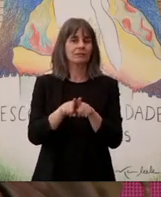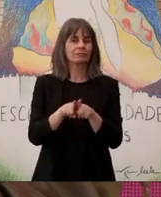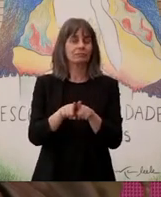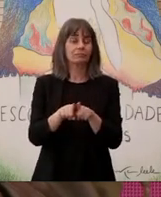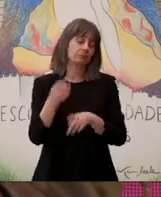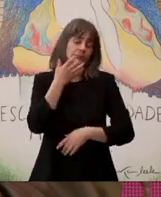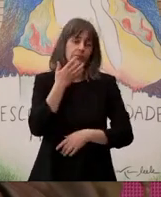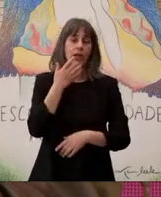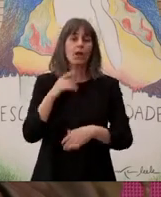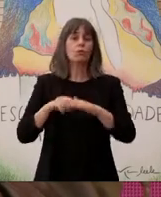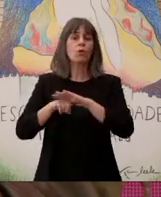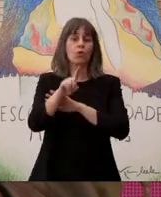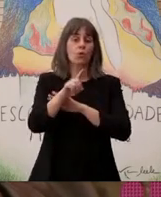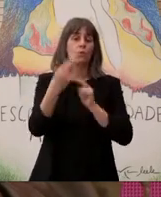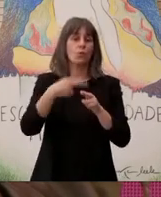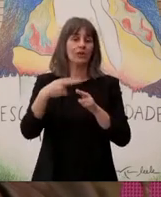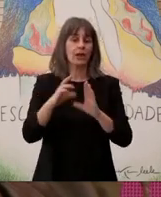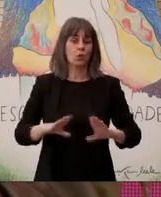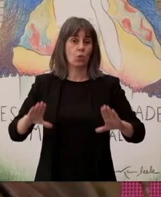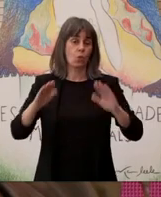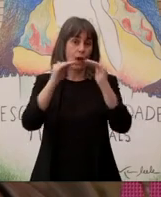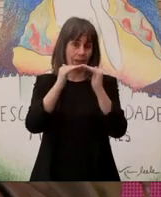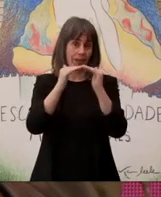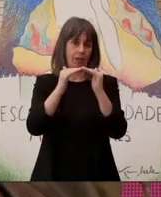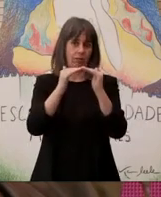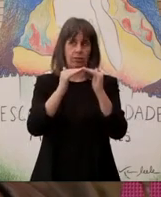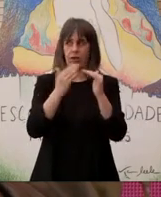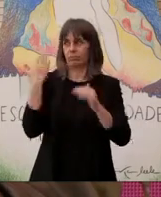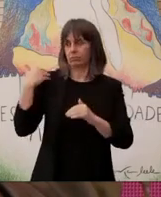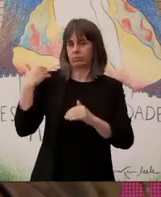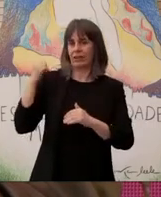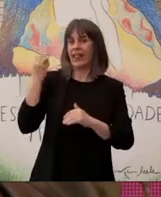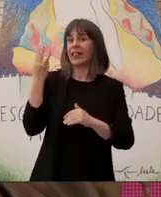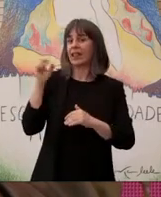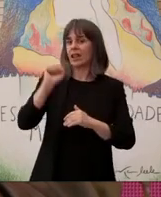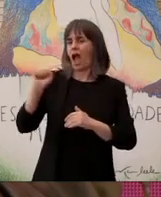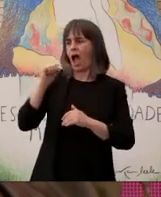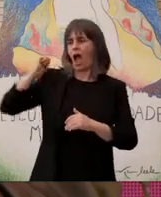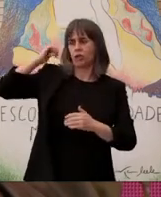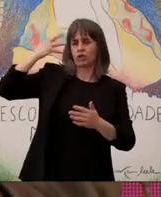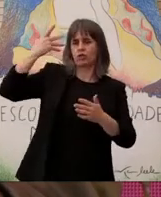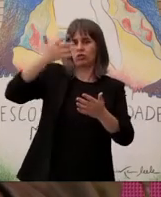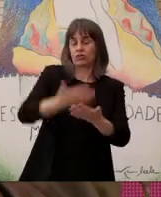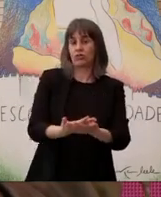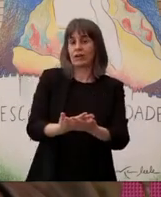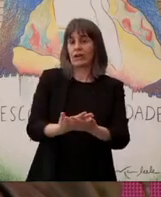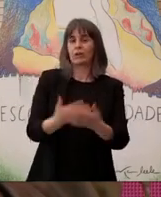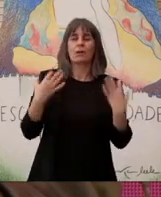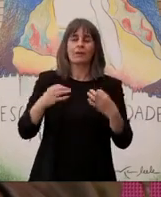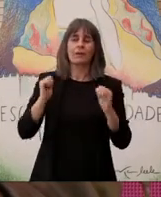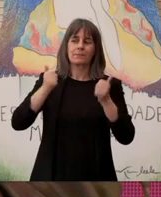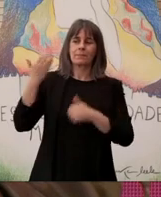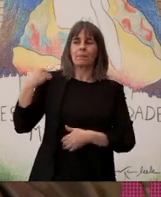de las políticas de igualdades desde un inicio en este estrictanos siempre estuvieron más vinculadas no inicios políticas